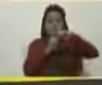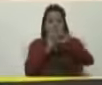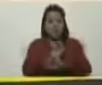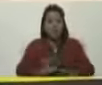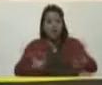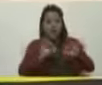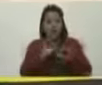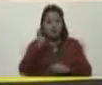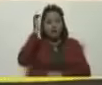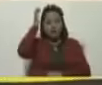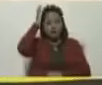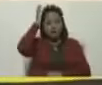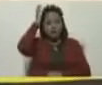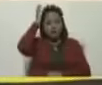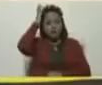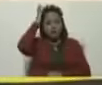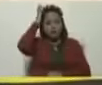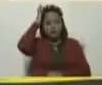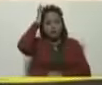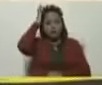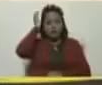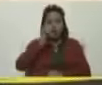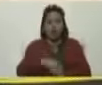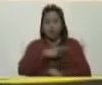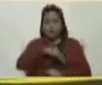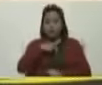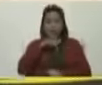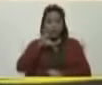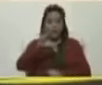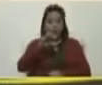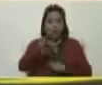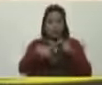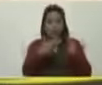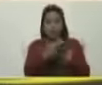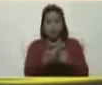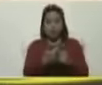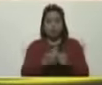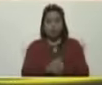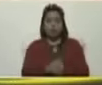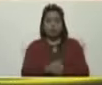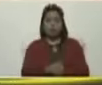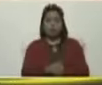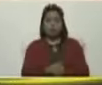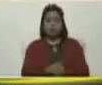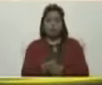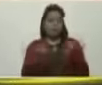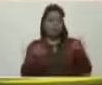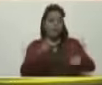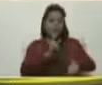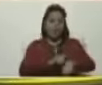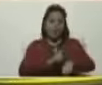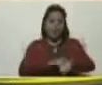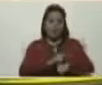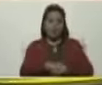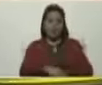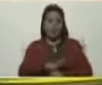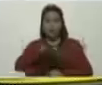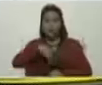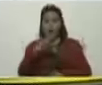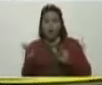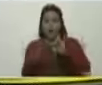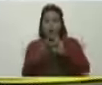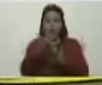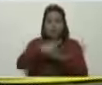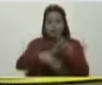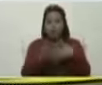bien a nuestra República nunca. Y ya es tiempo de que podamos acercarnos todas y